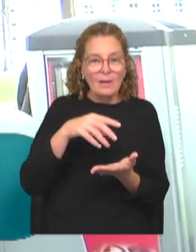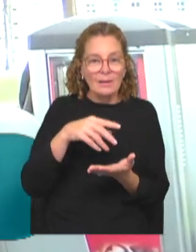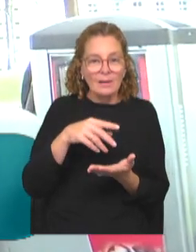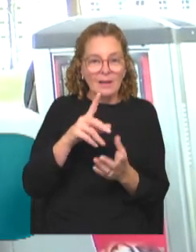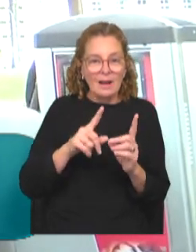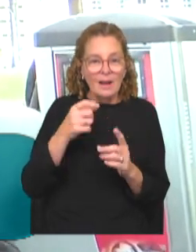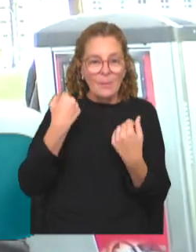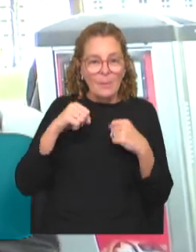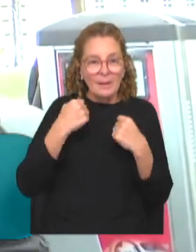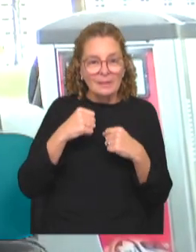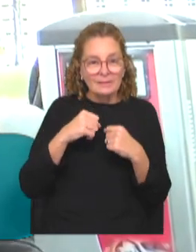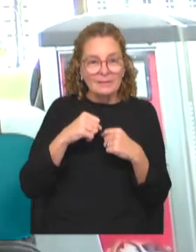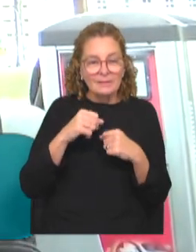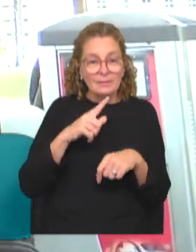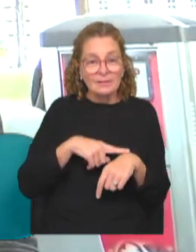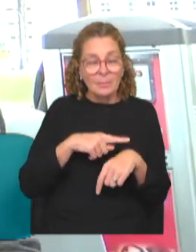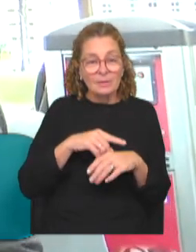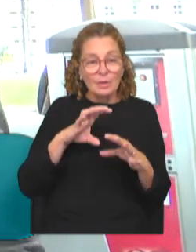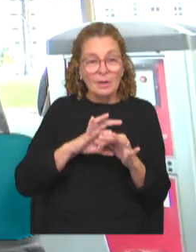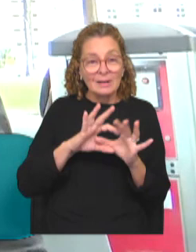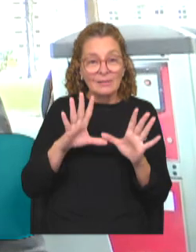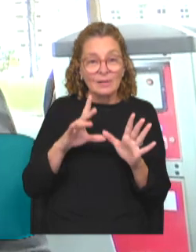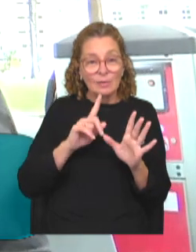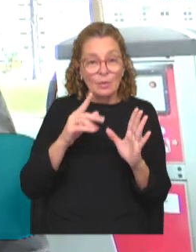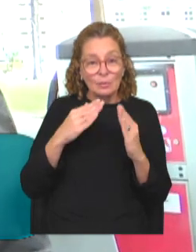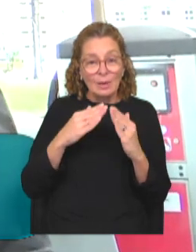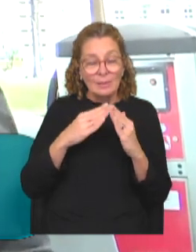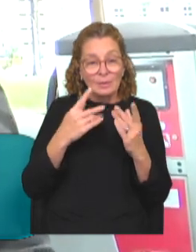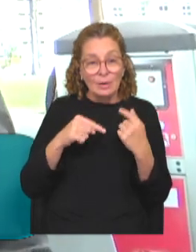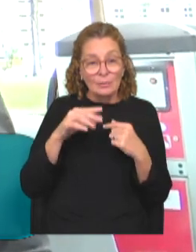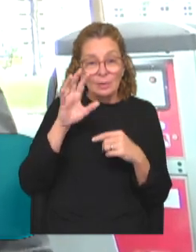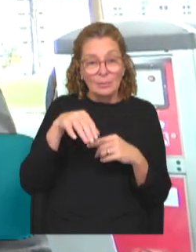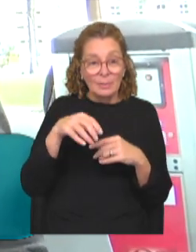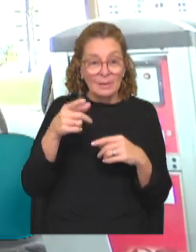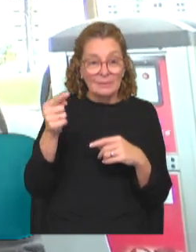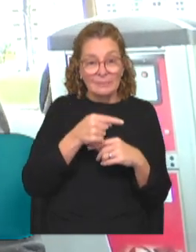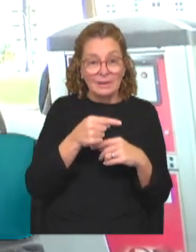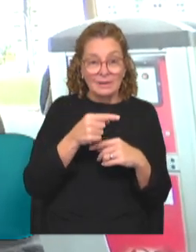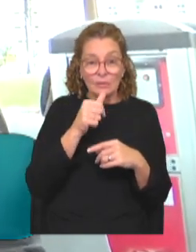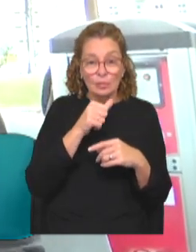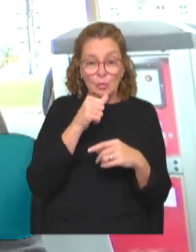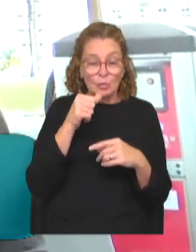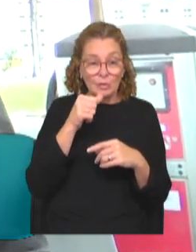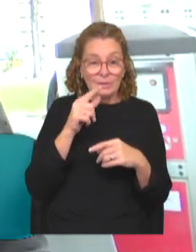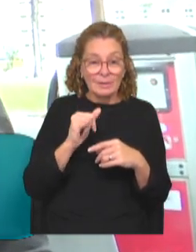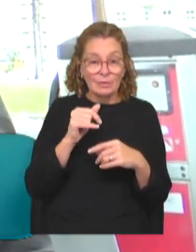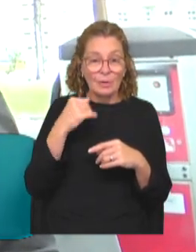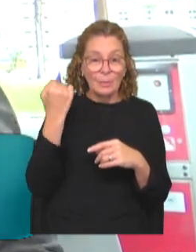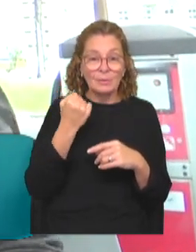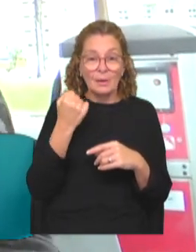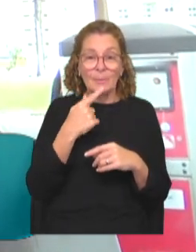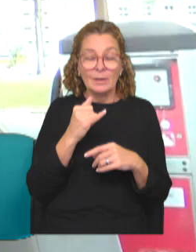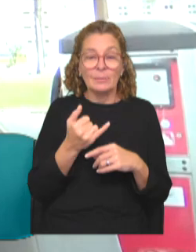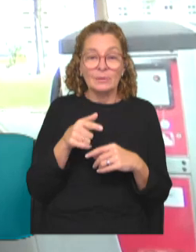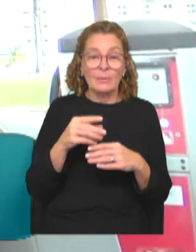algo muy práctico. Capaz que tenés un tiempito libre, no en tu casa, pero en algún otro lado, y se acerca Marcelo y te resuelve al toque. Claro, eso es lo importante, porque, por